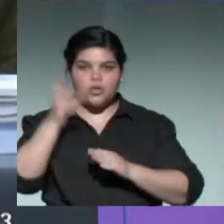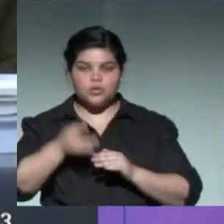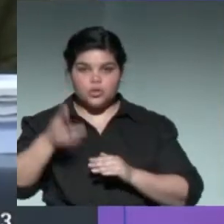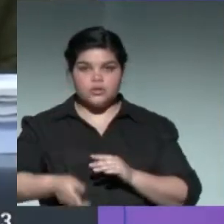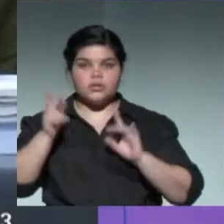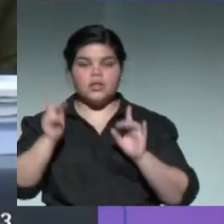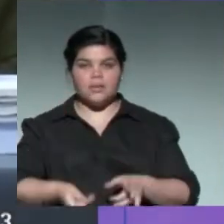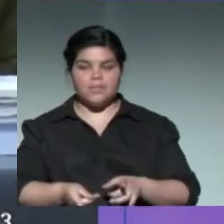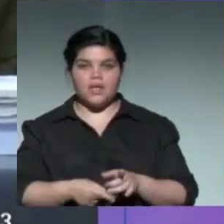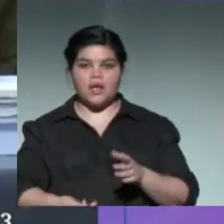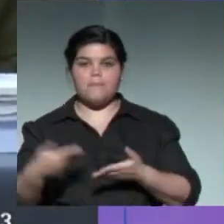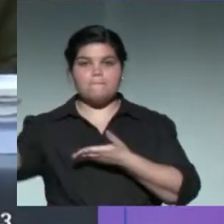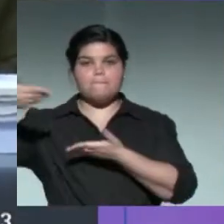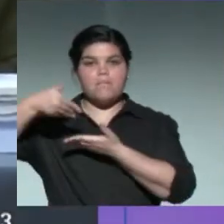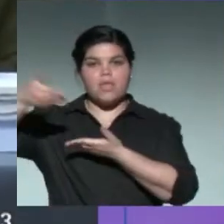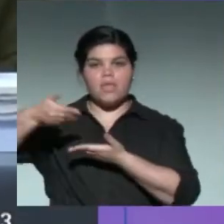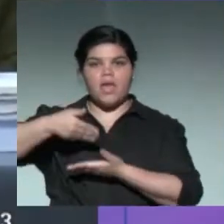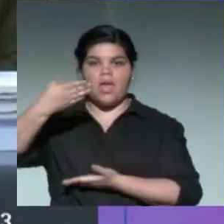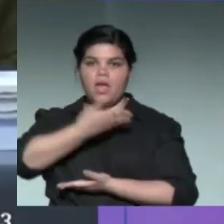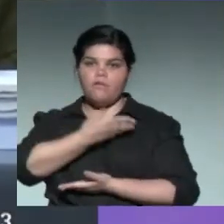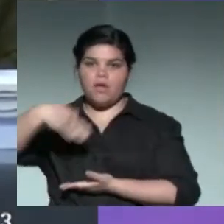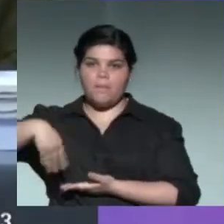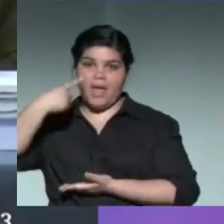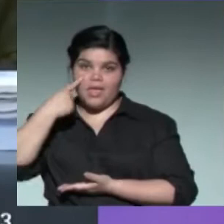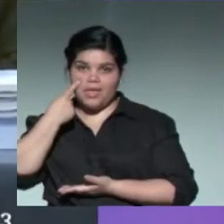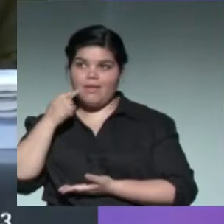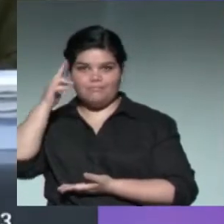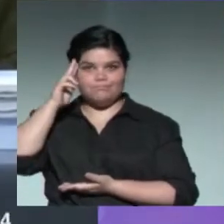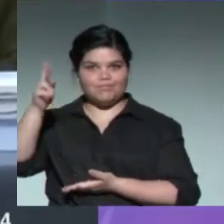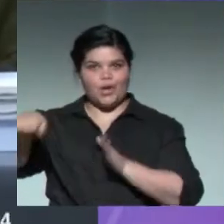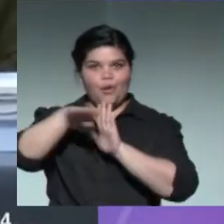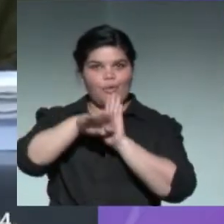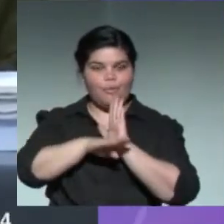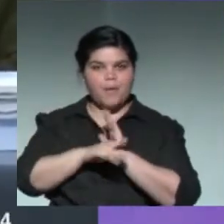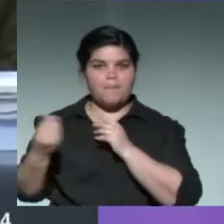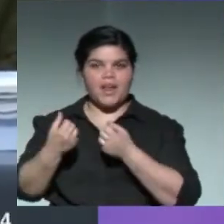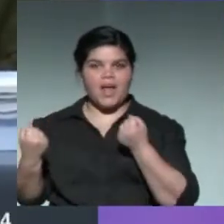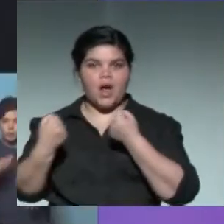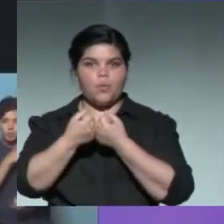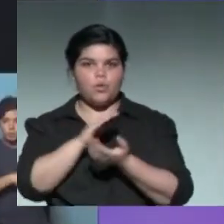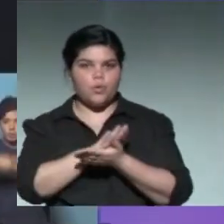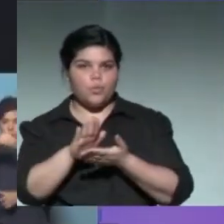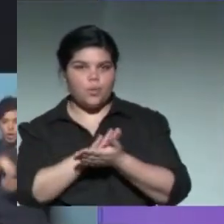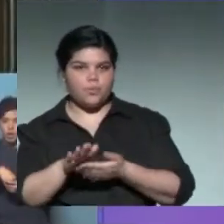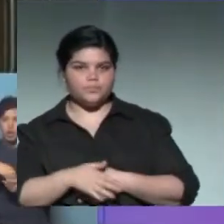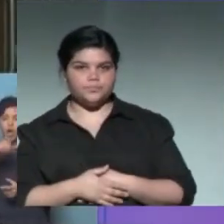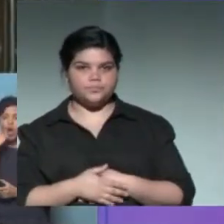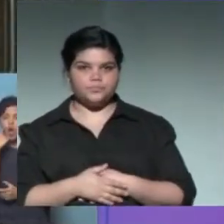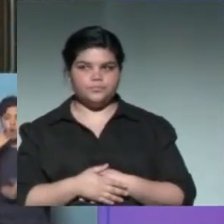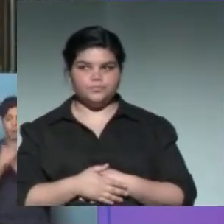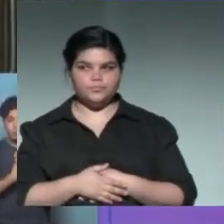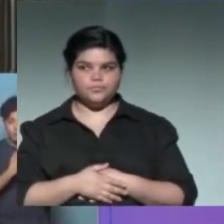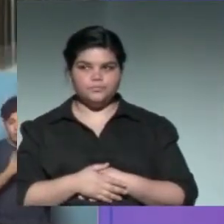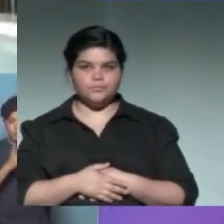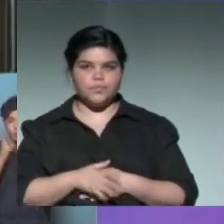cumplimiento con las exigencias del Fondo Monetario Internacional para liberar un nuevo acuerdo financiero. Nicolás Duhovne negocia el